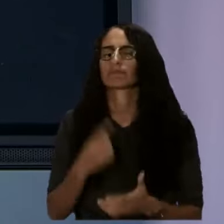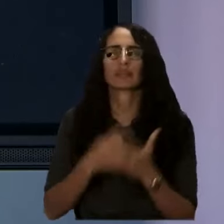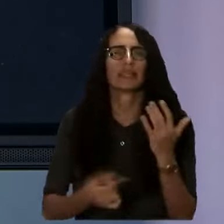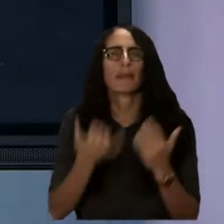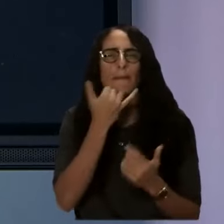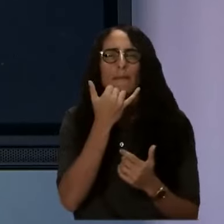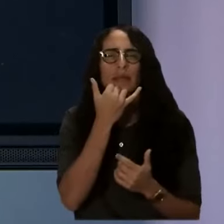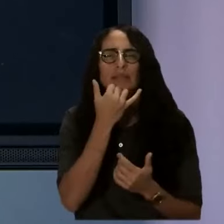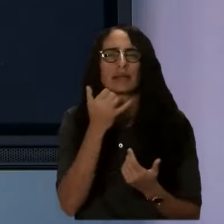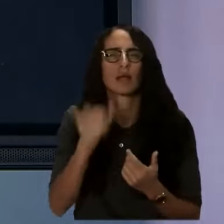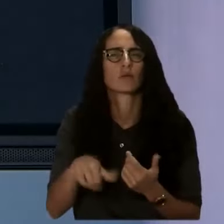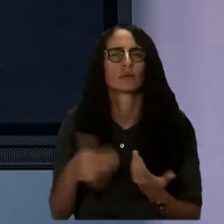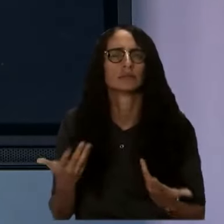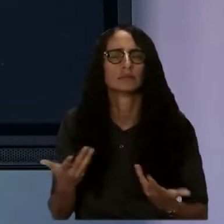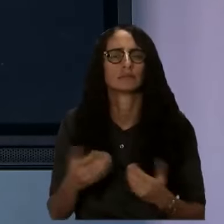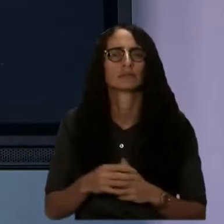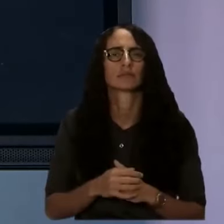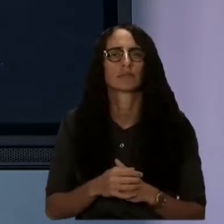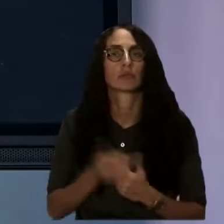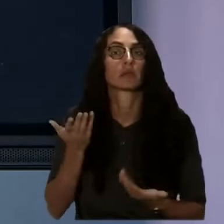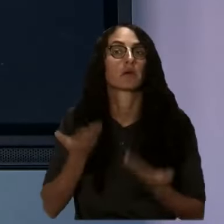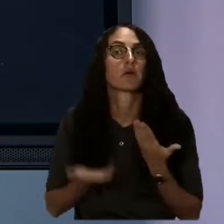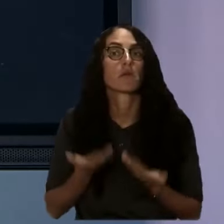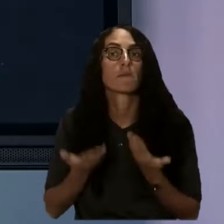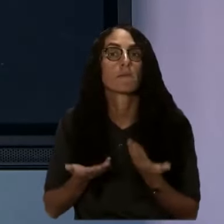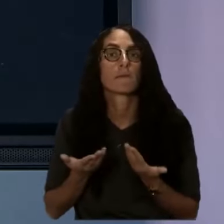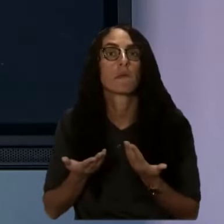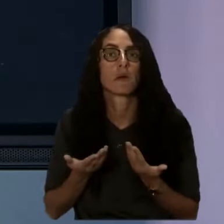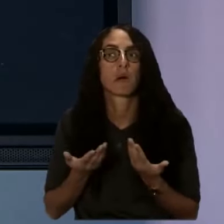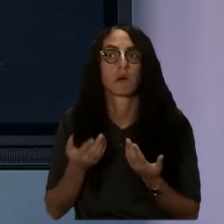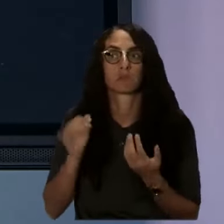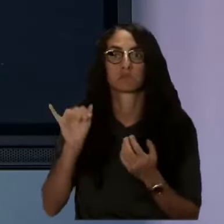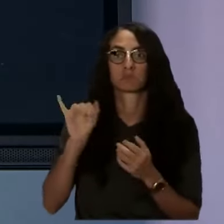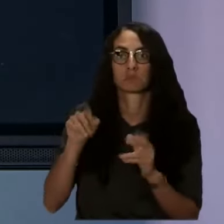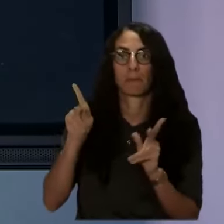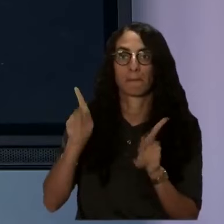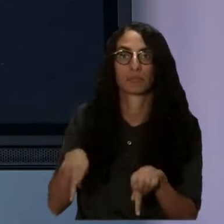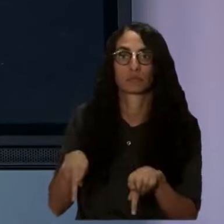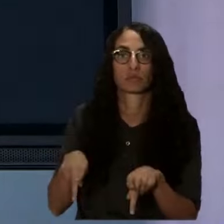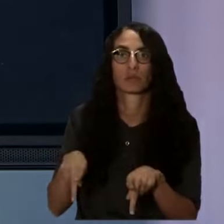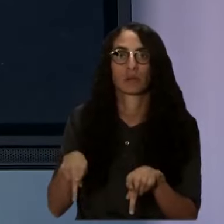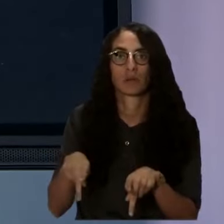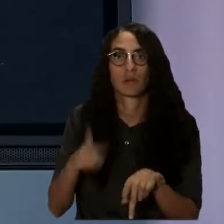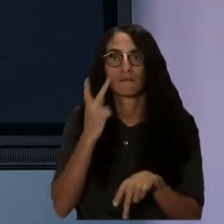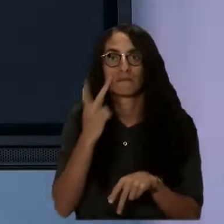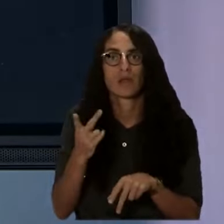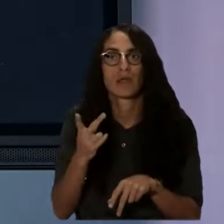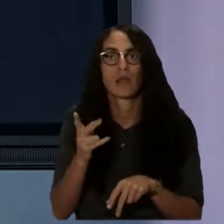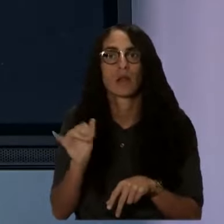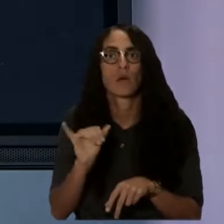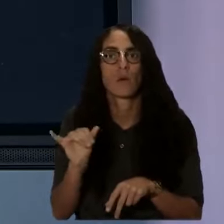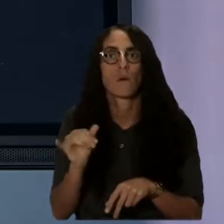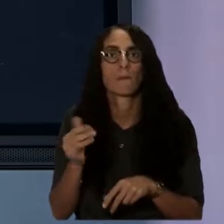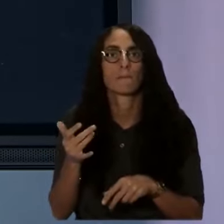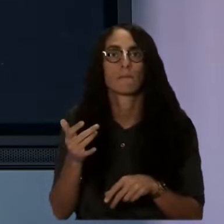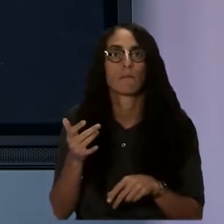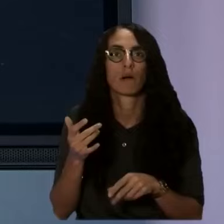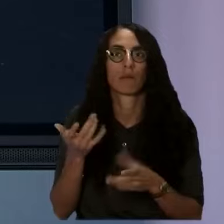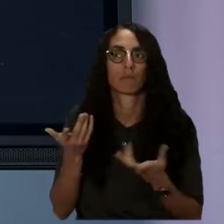esto eh quizás la persona que sea víctima lo puede ver como algún tipo de